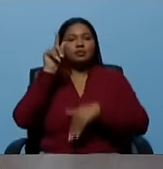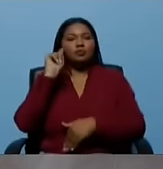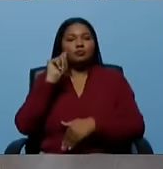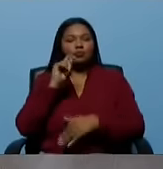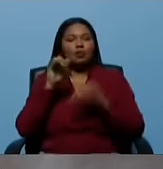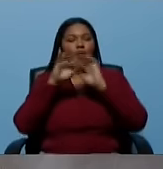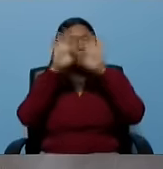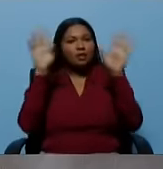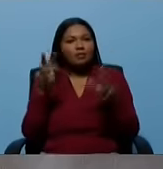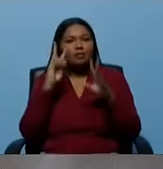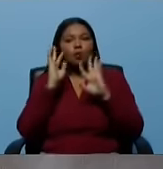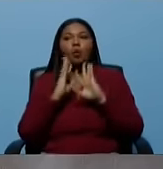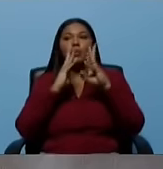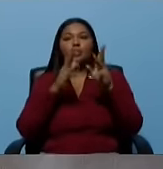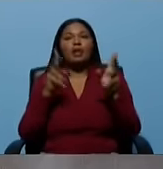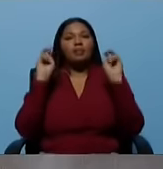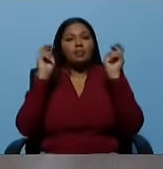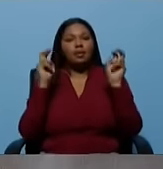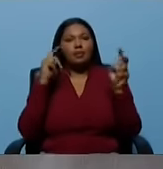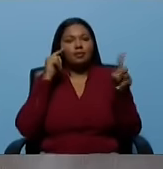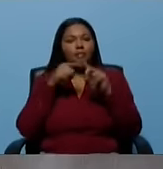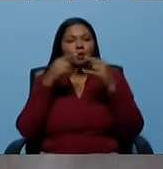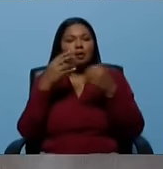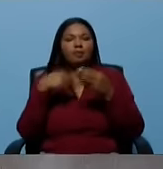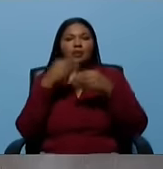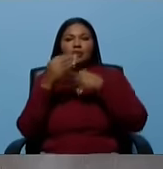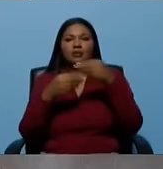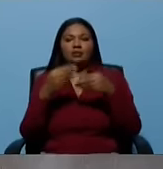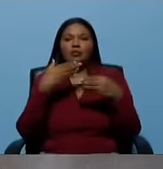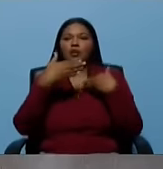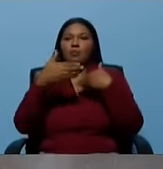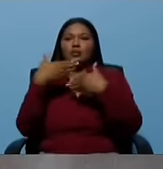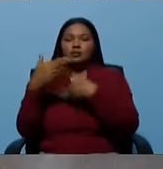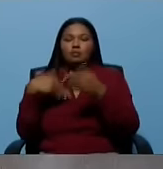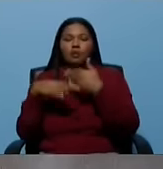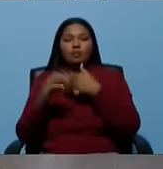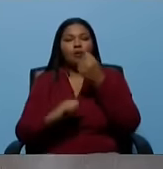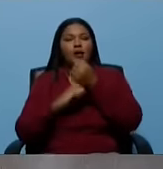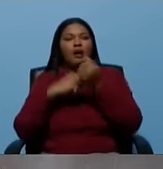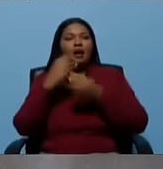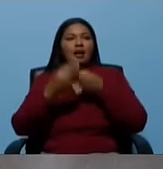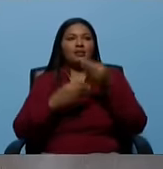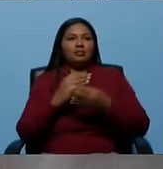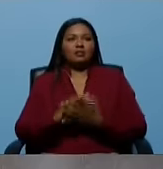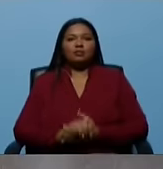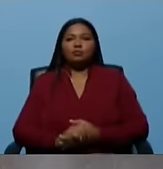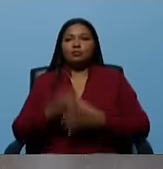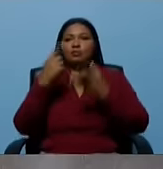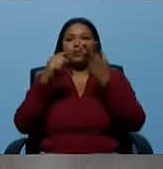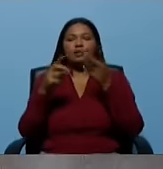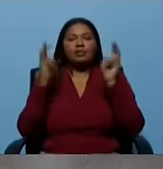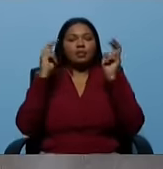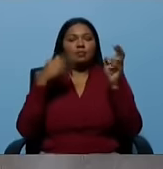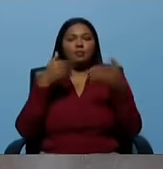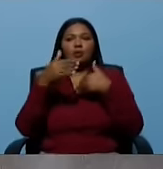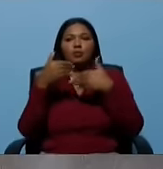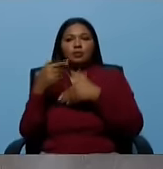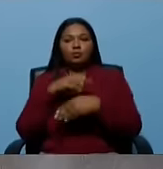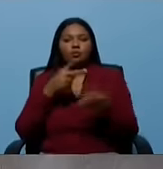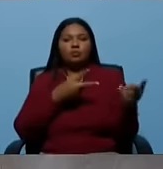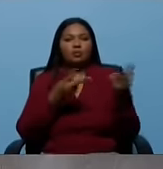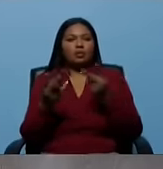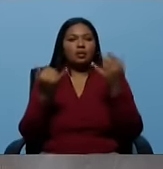Precisamente lo que le comentábamos el tema del avión eso va a ser nuestra conversación que vamos a sostener o uno de los temas que vamos a estar conversando con nuestro